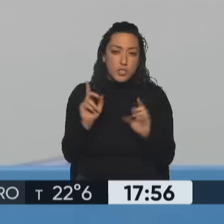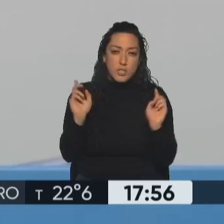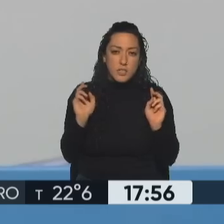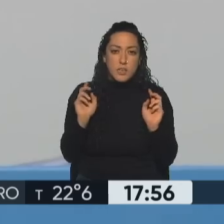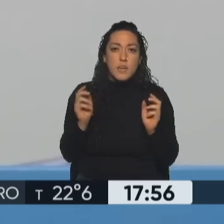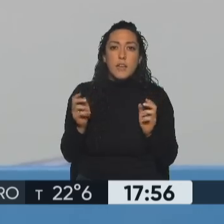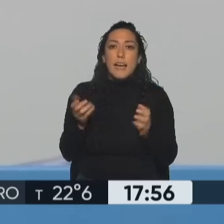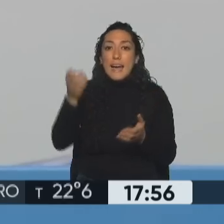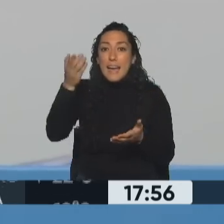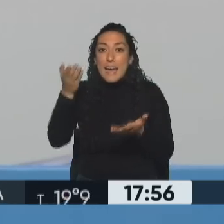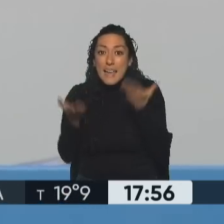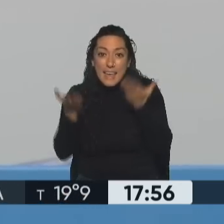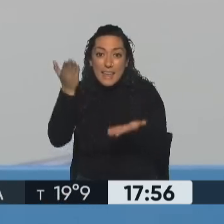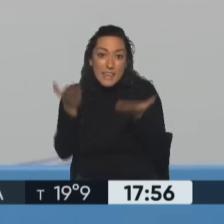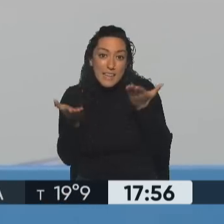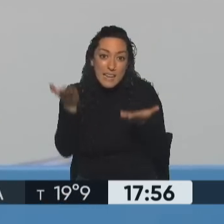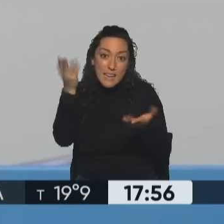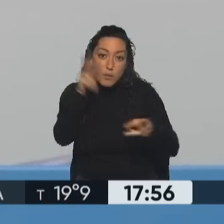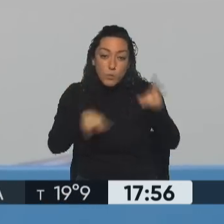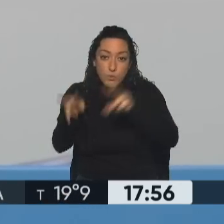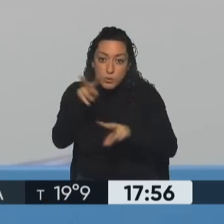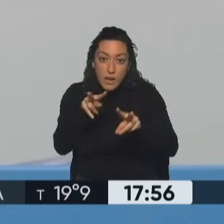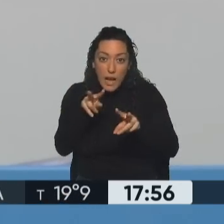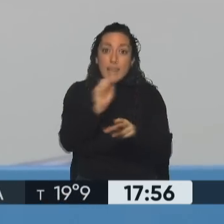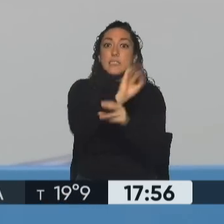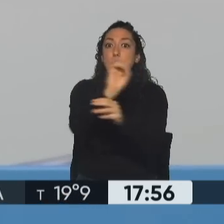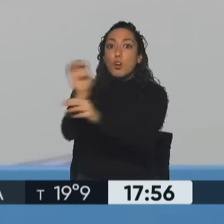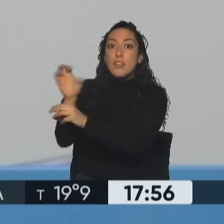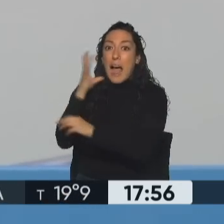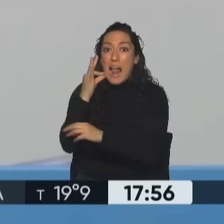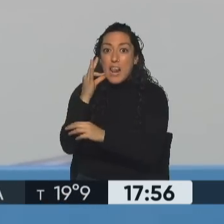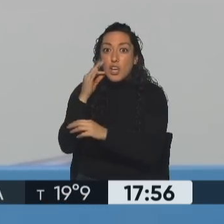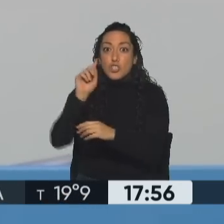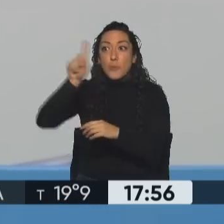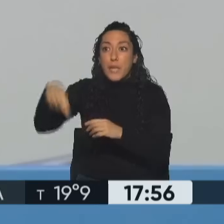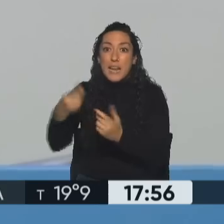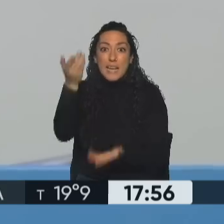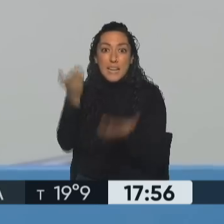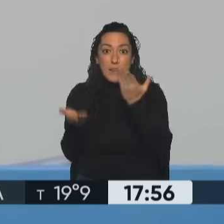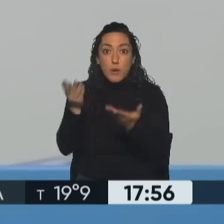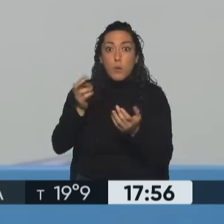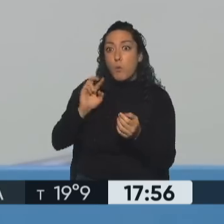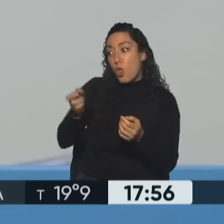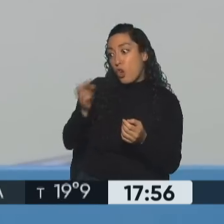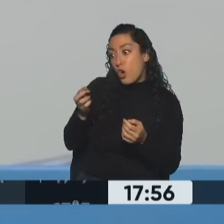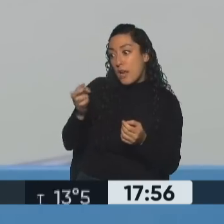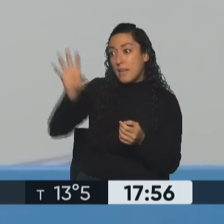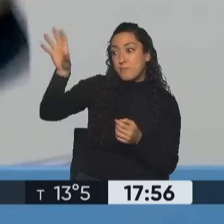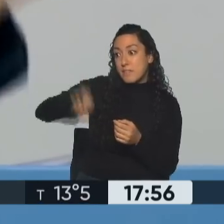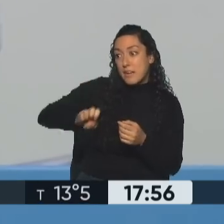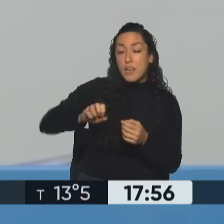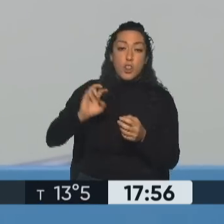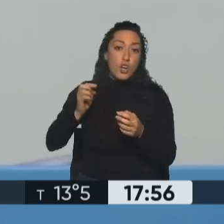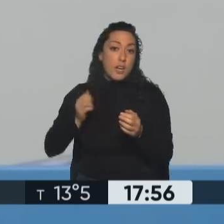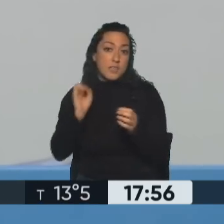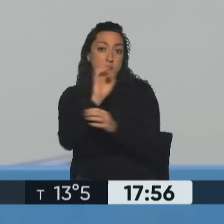escúchame, equilibrá, exportame algo y que me equilibre los dólares que me costás ingresar con los... ¿Y